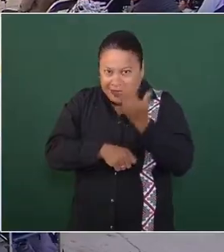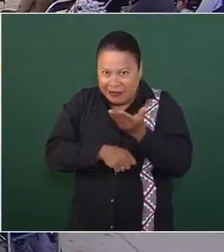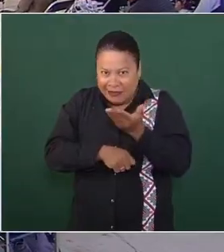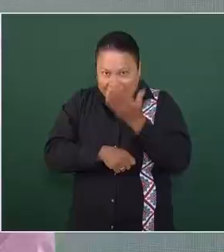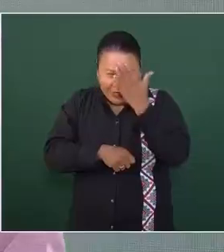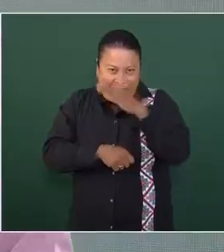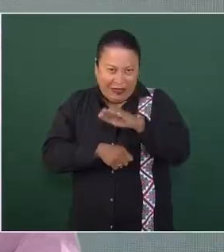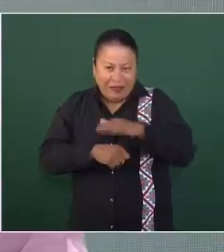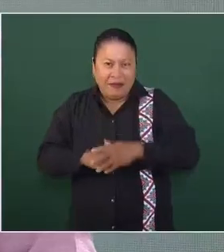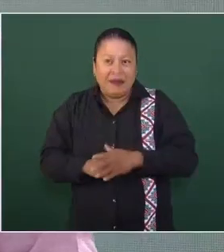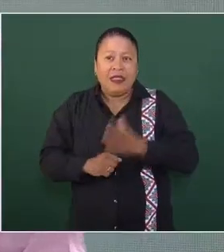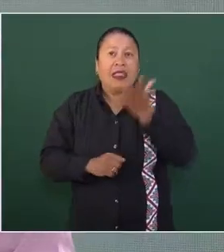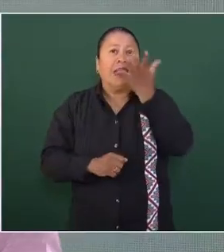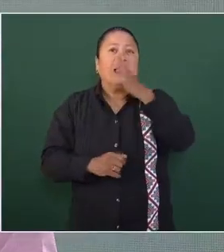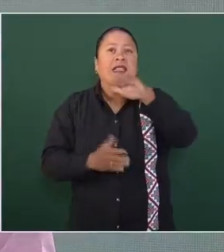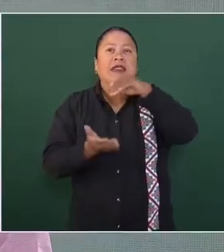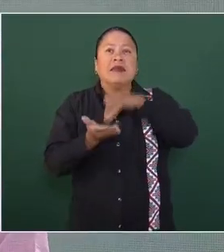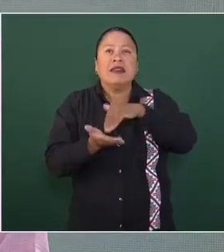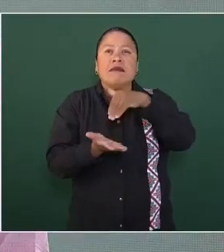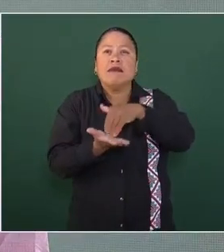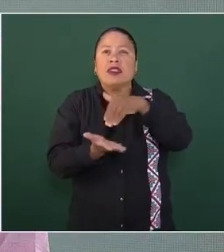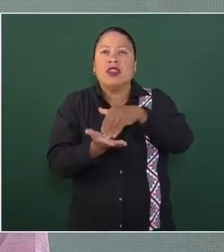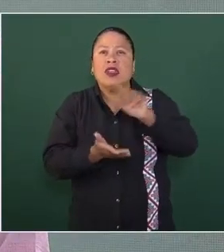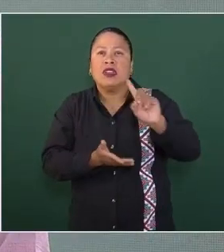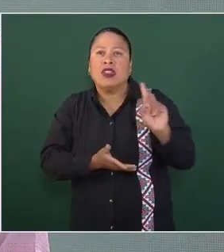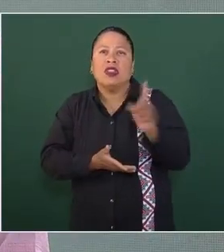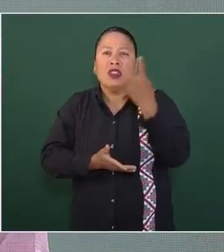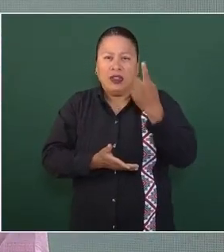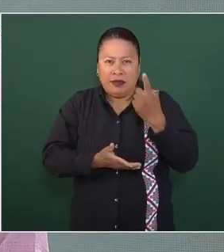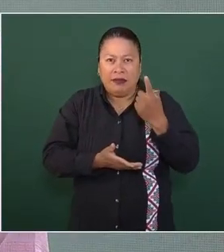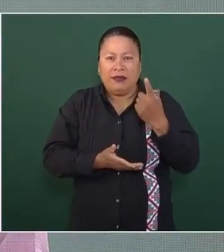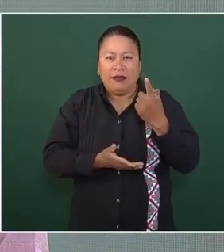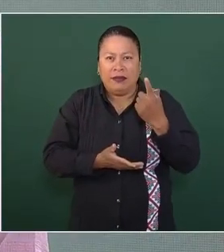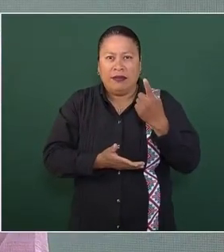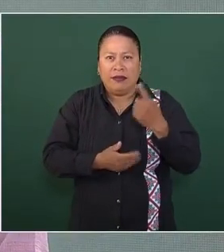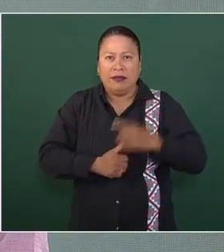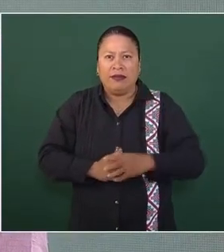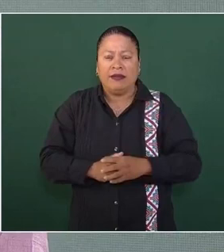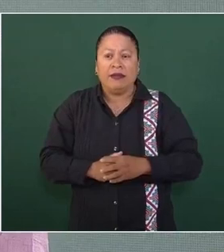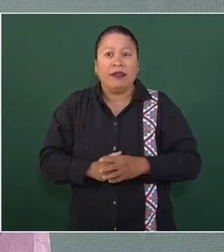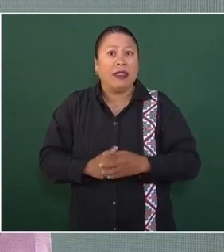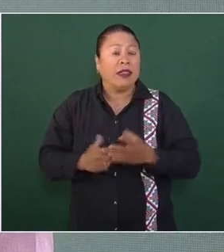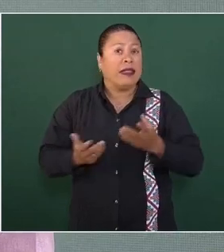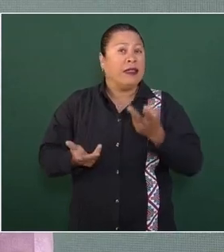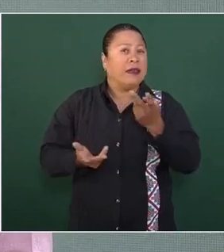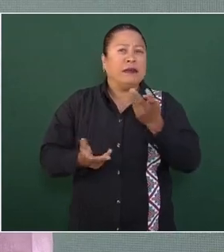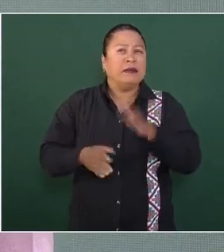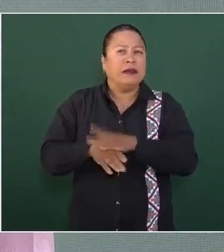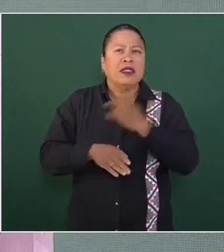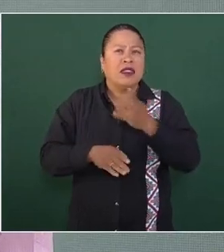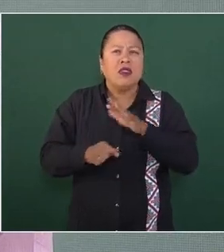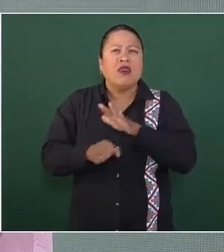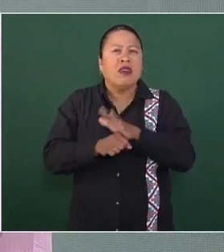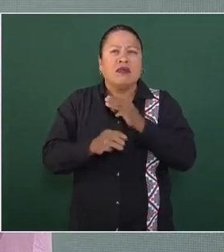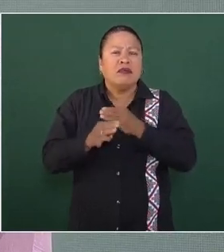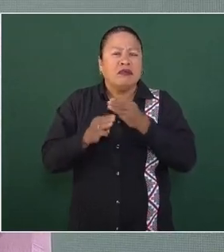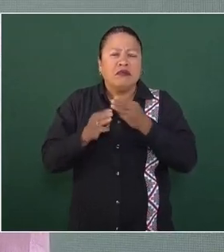10 mil millones de dólares porque van a producir